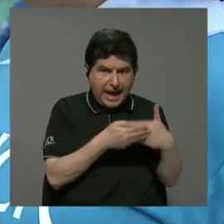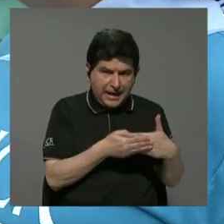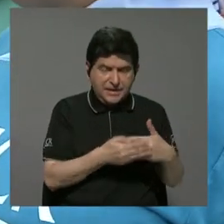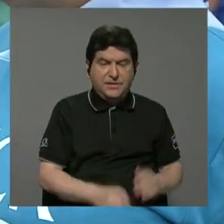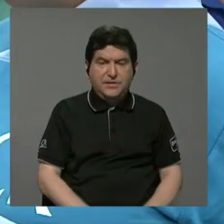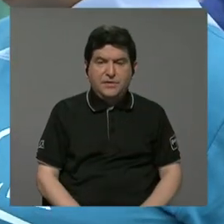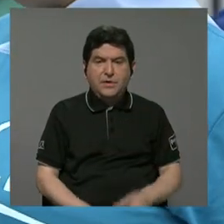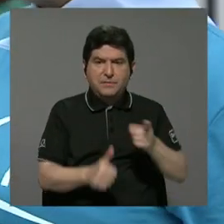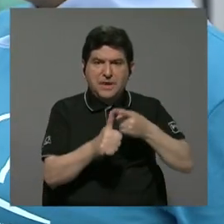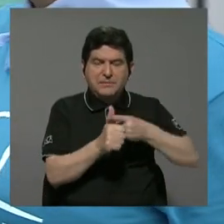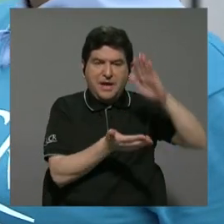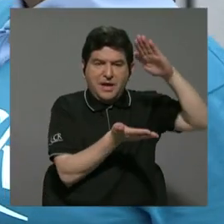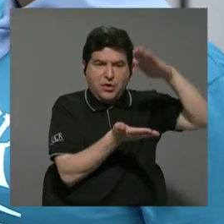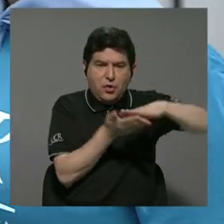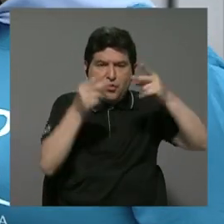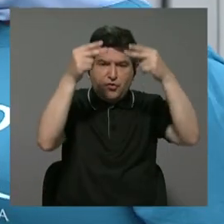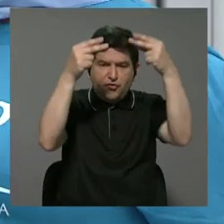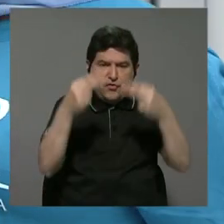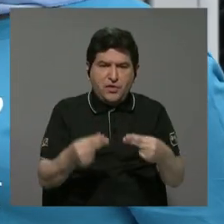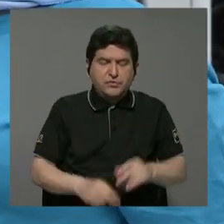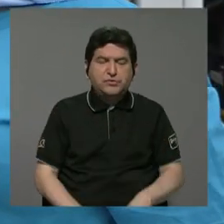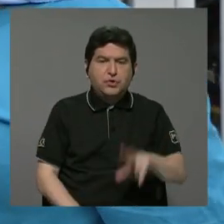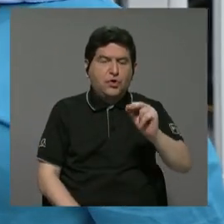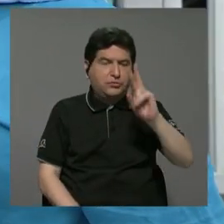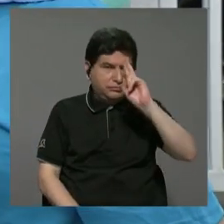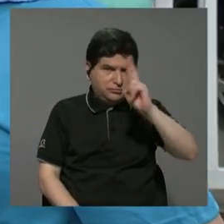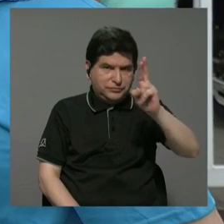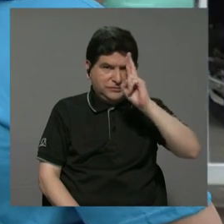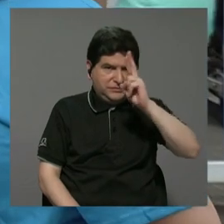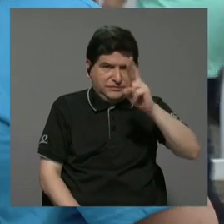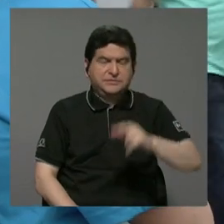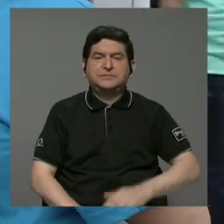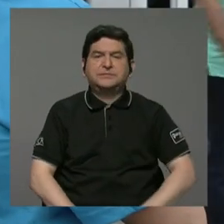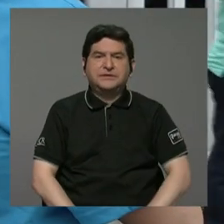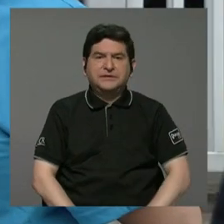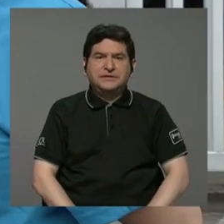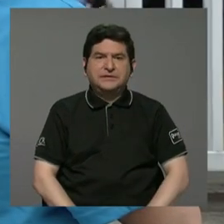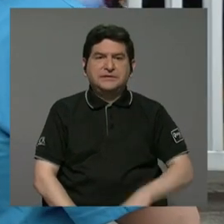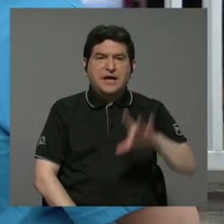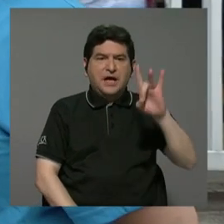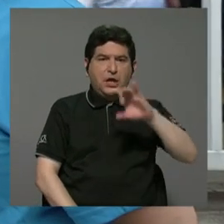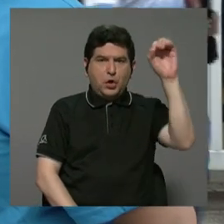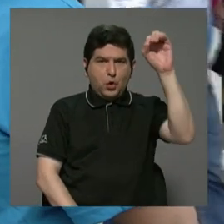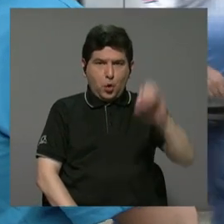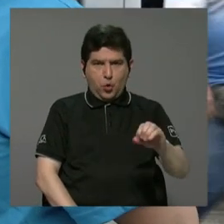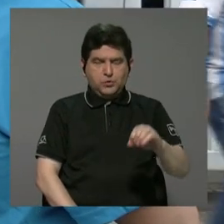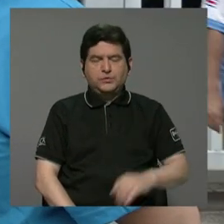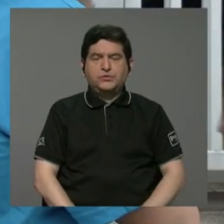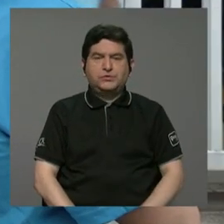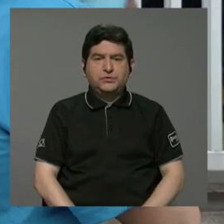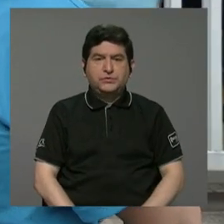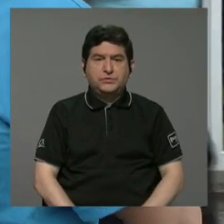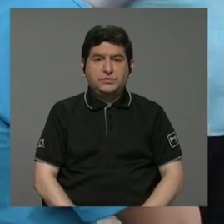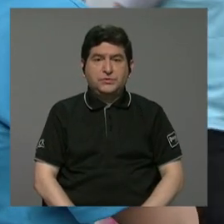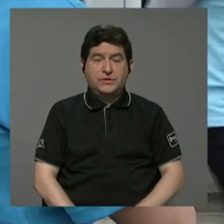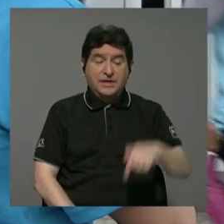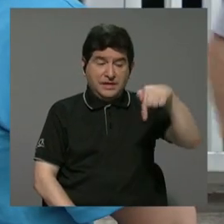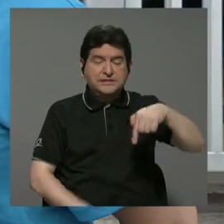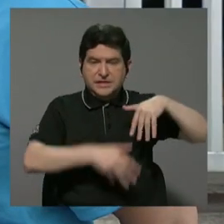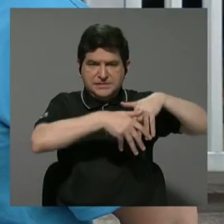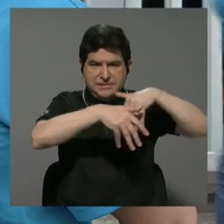viene una reducción presupuestaria que ni siquiera se está reconociendo el 8%, que es la manifestación de